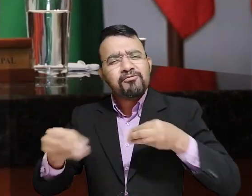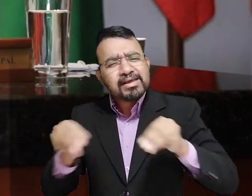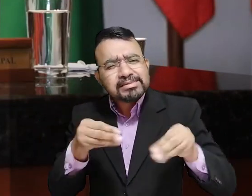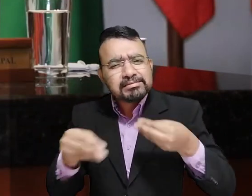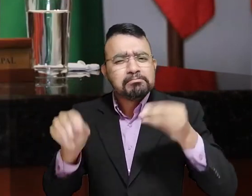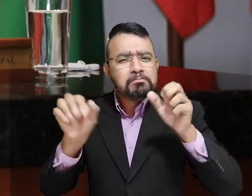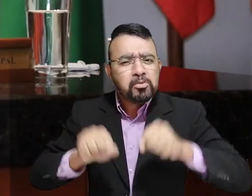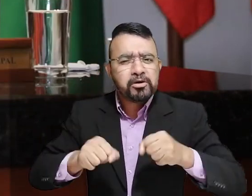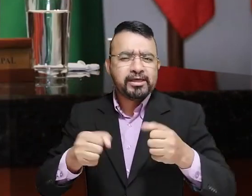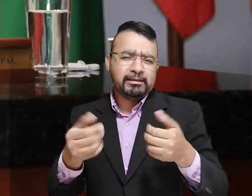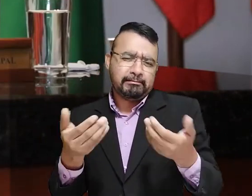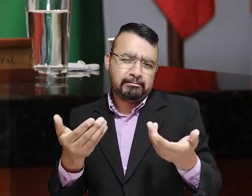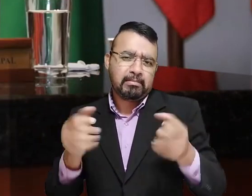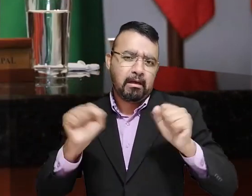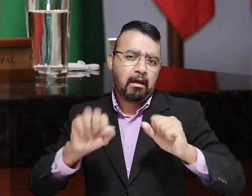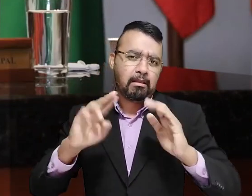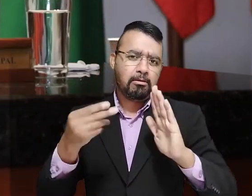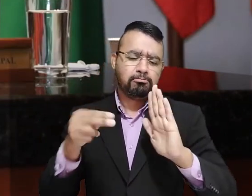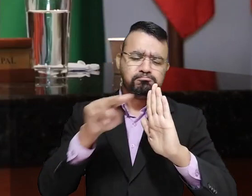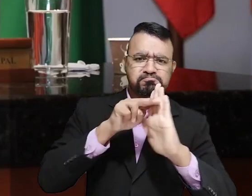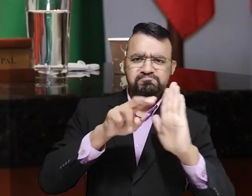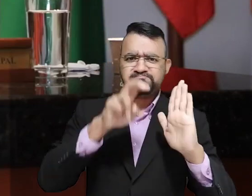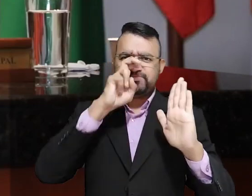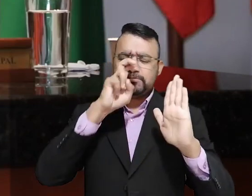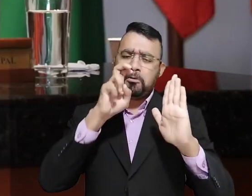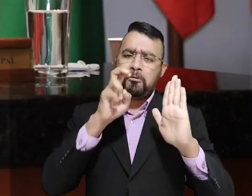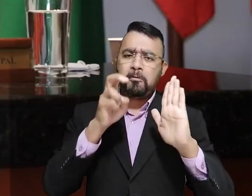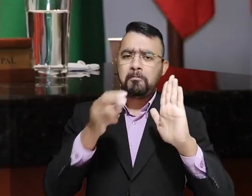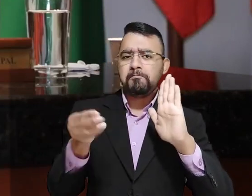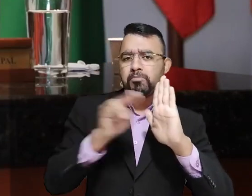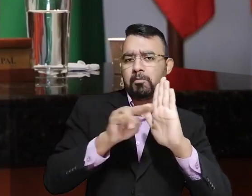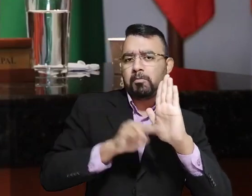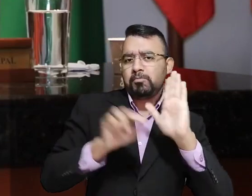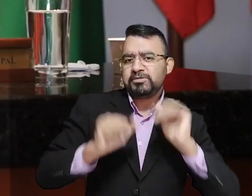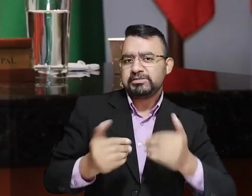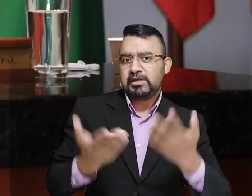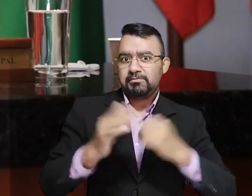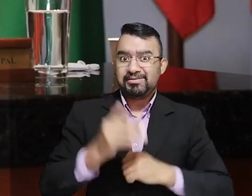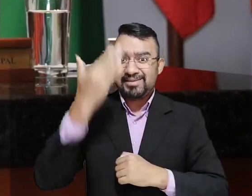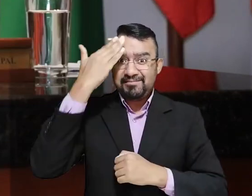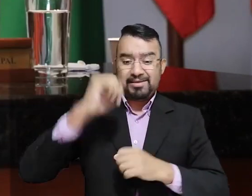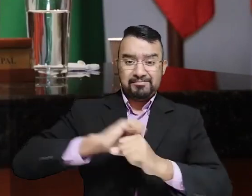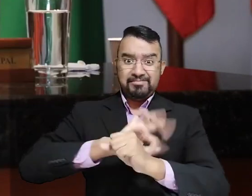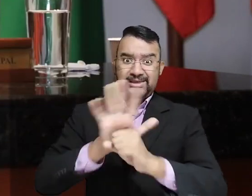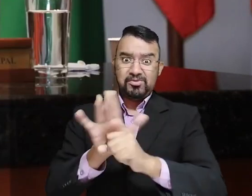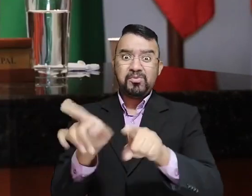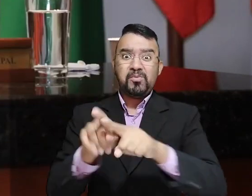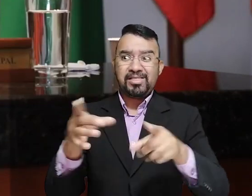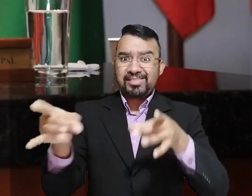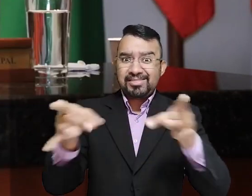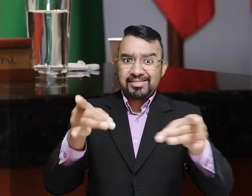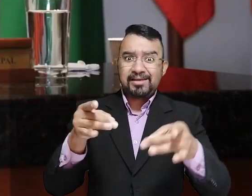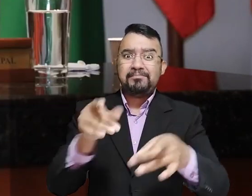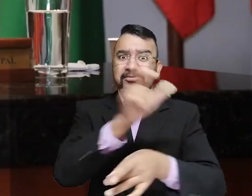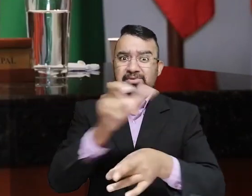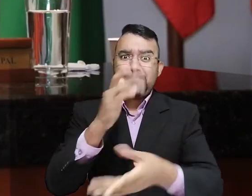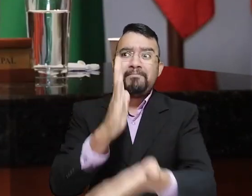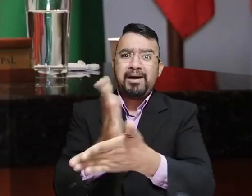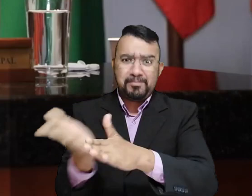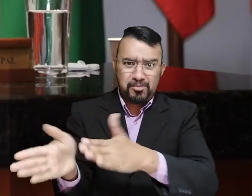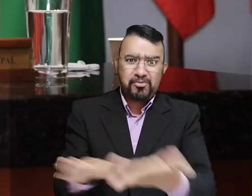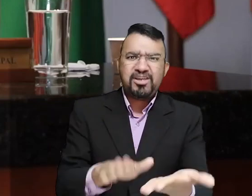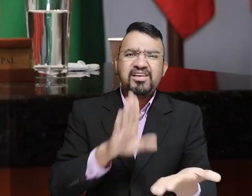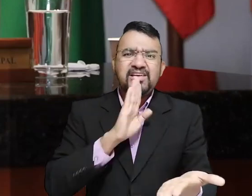medidas y pedirle a la comunidad que la responsabilidad de todos, no únicamente de las autoridades, que esto es un virus que mata, que